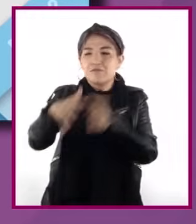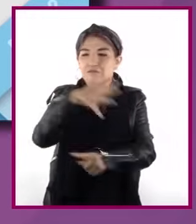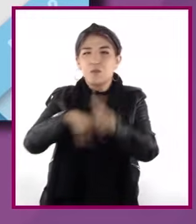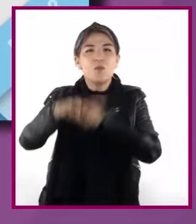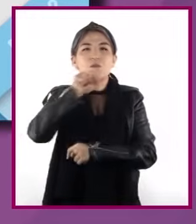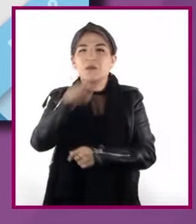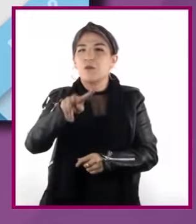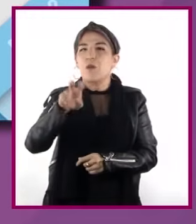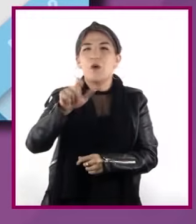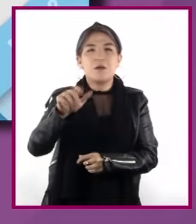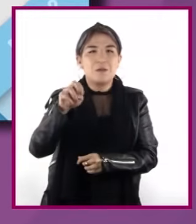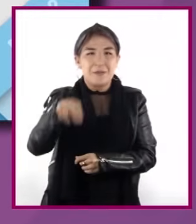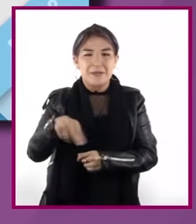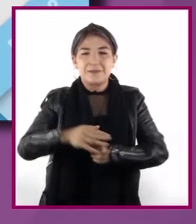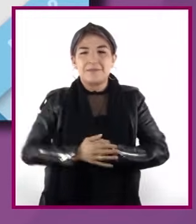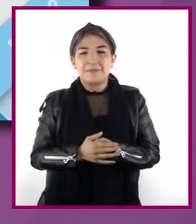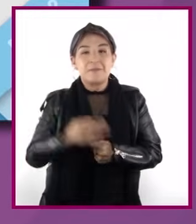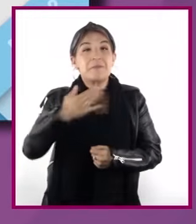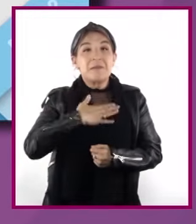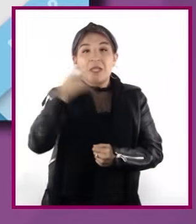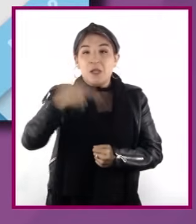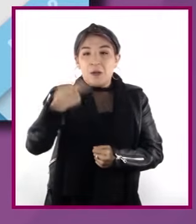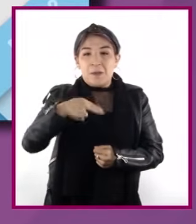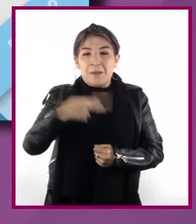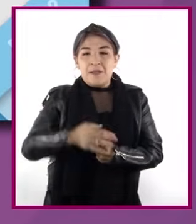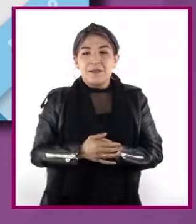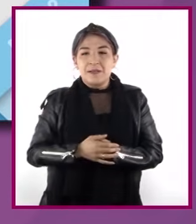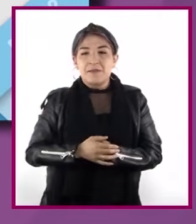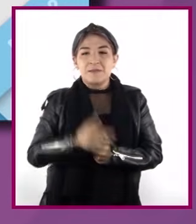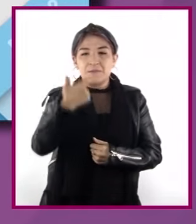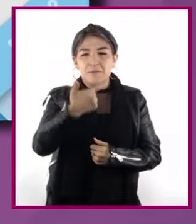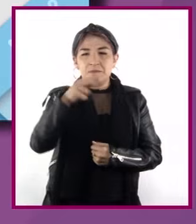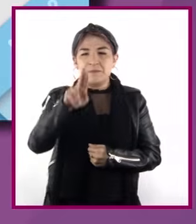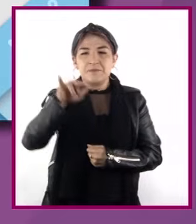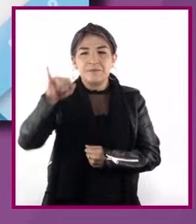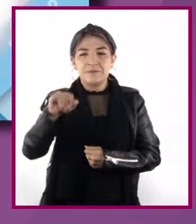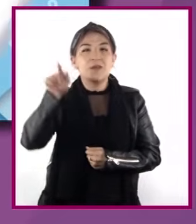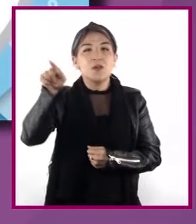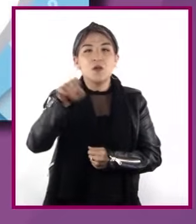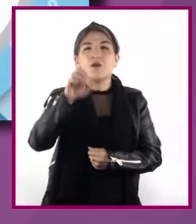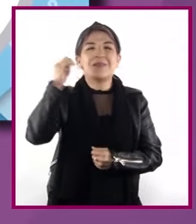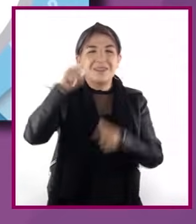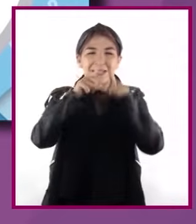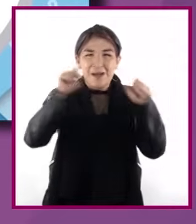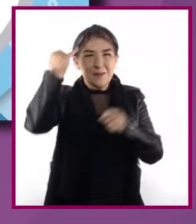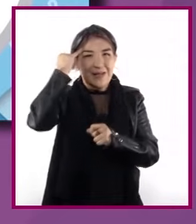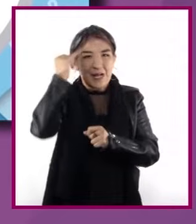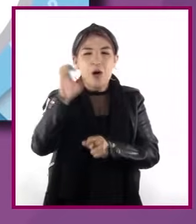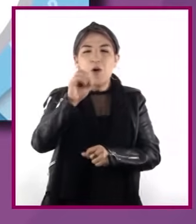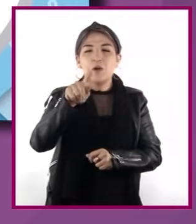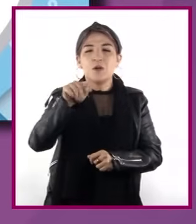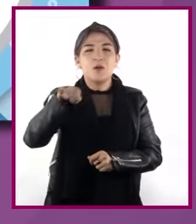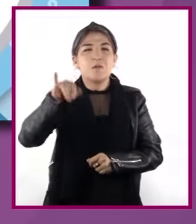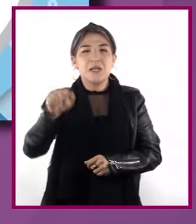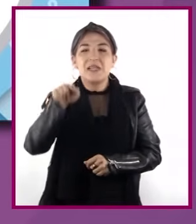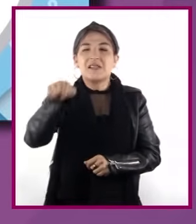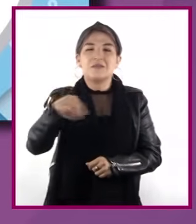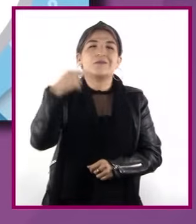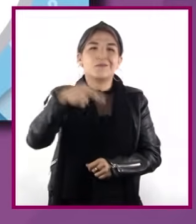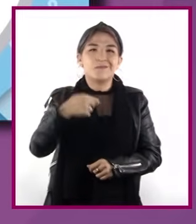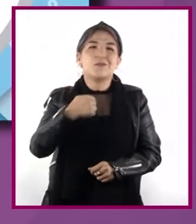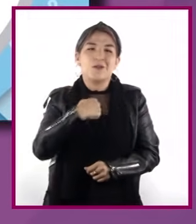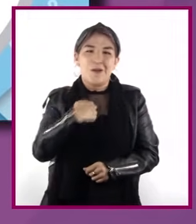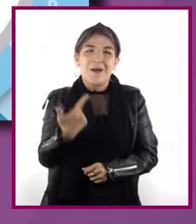volumen. Mi nombre es Wii, que no Tomi significa nube. Me dieron ese nombre porque soy un gas.